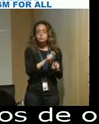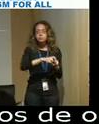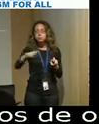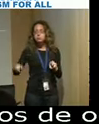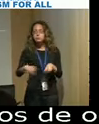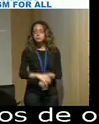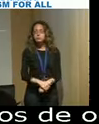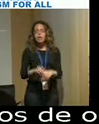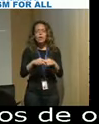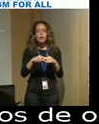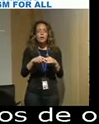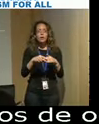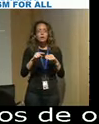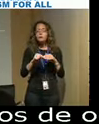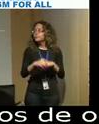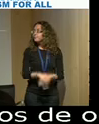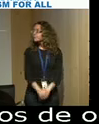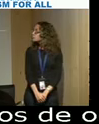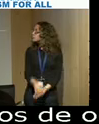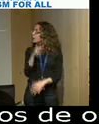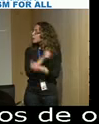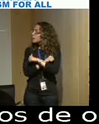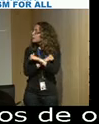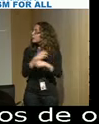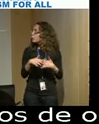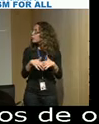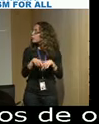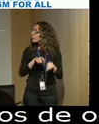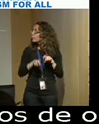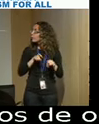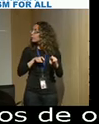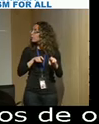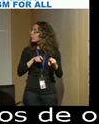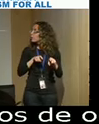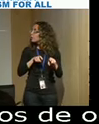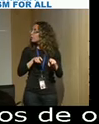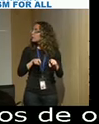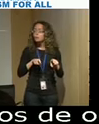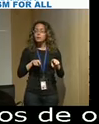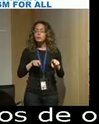¿No hay nadie detrás que pueda pasarme para atrás? A ver, espera, que a ver si me funciona para atrás.